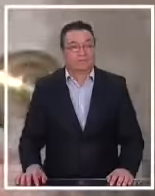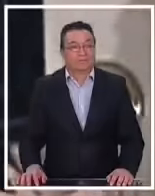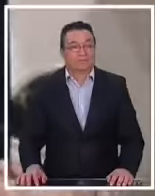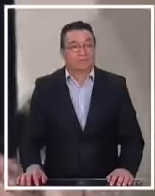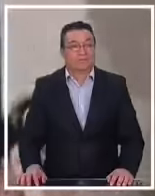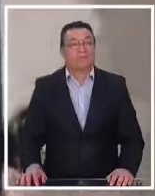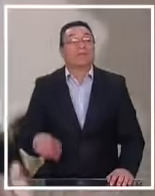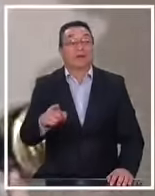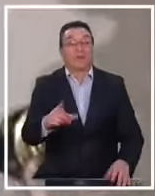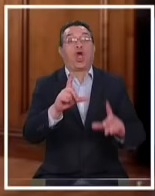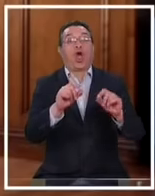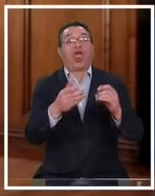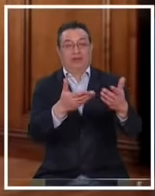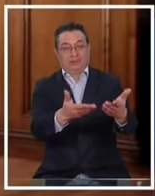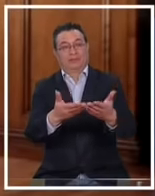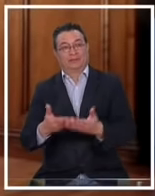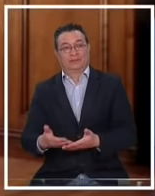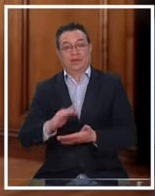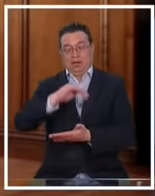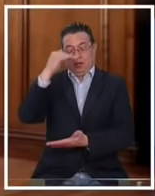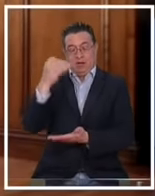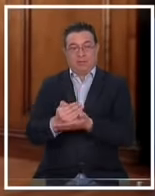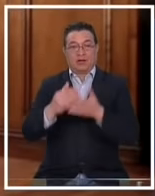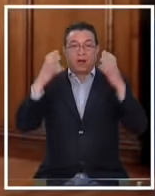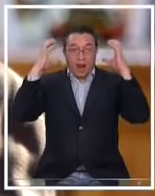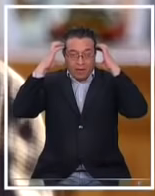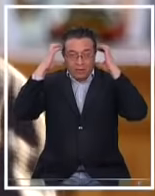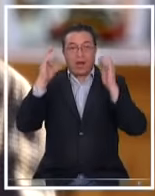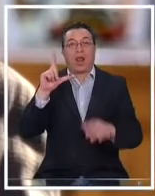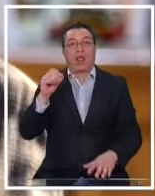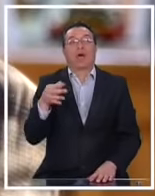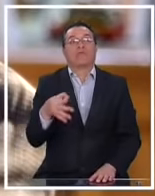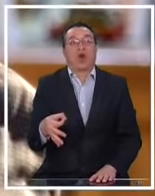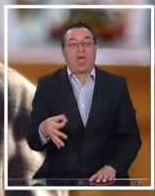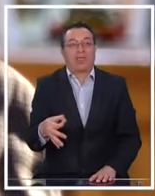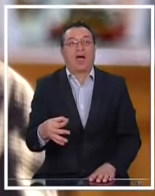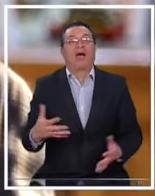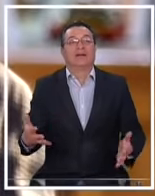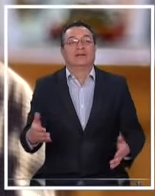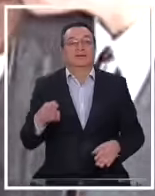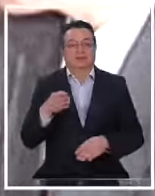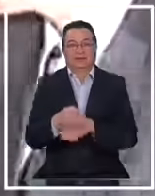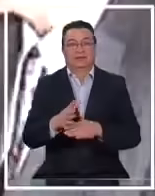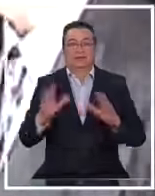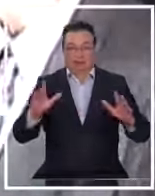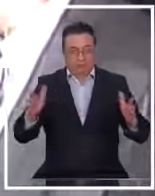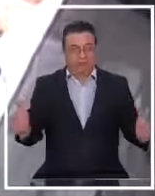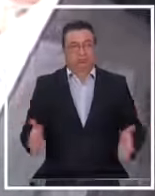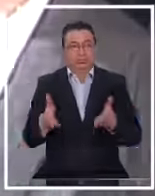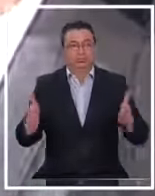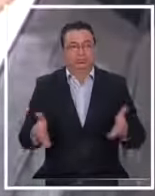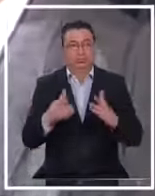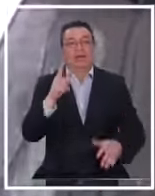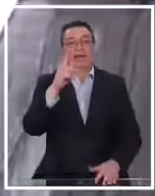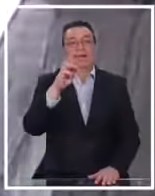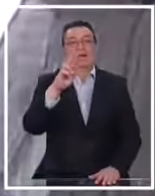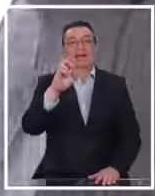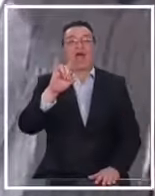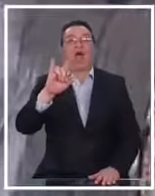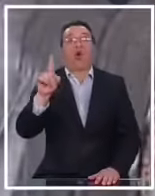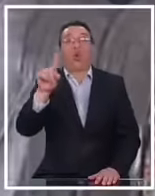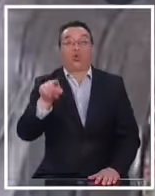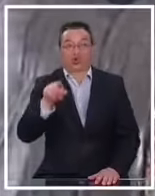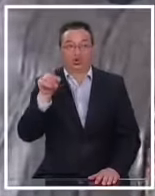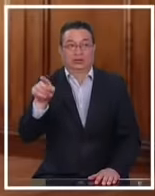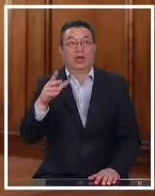Bueno, recibió a Colo-Colo después cuando fue campeón de la Copa Libertadores en La Moneda, qué sé yo. El gran artífice de todo eso fue Enrique Kraus,